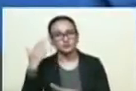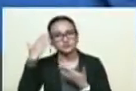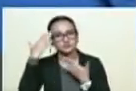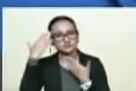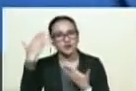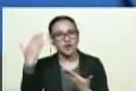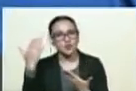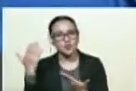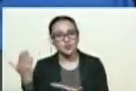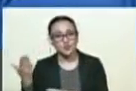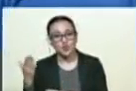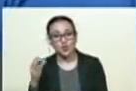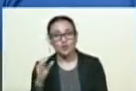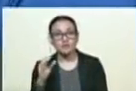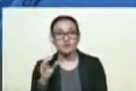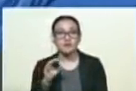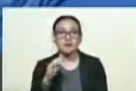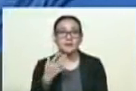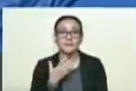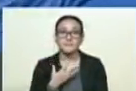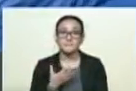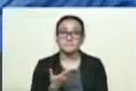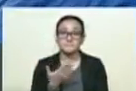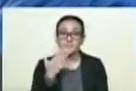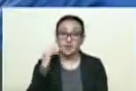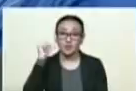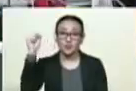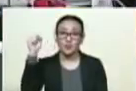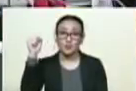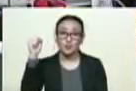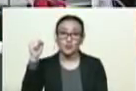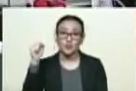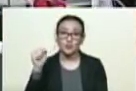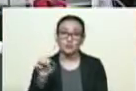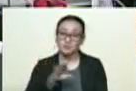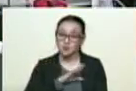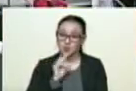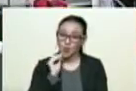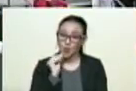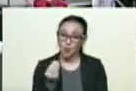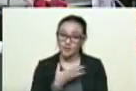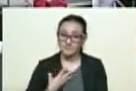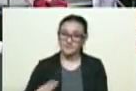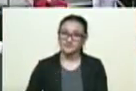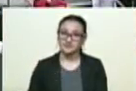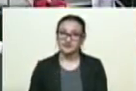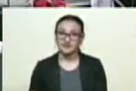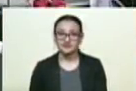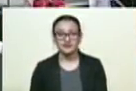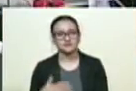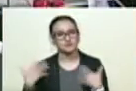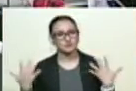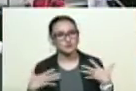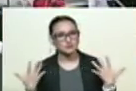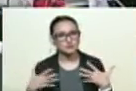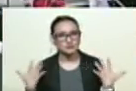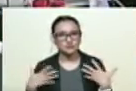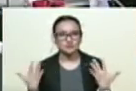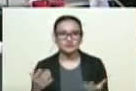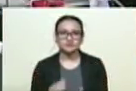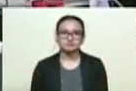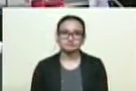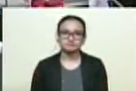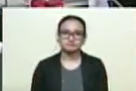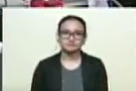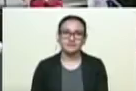al candidato de la juventud de la patria, Nicolás Maduro. ¡Qué alegría, presidente! Después de